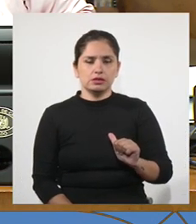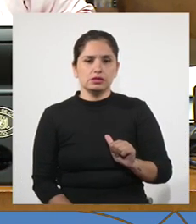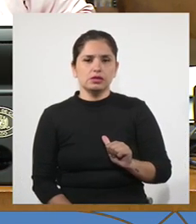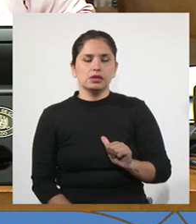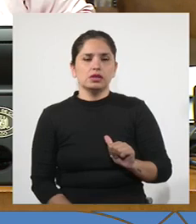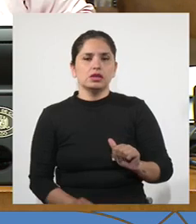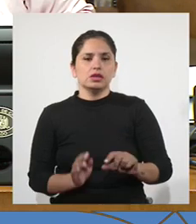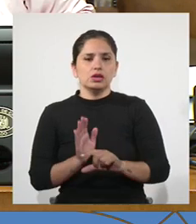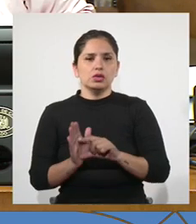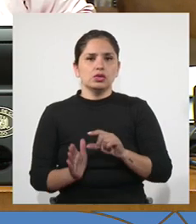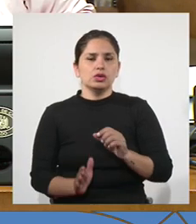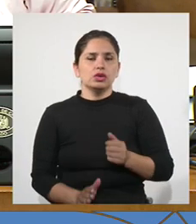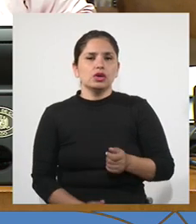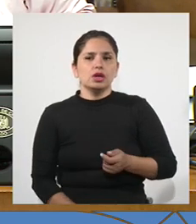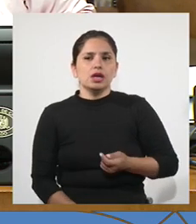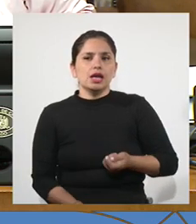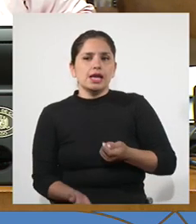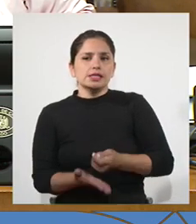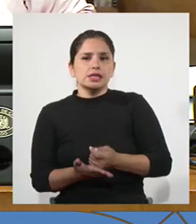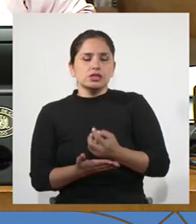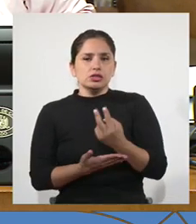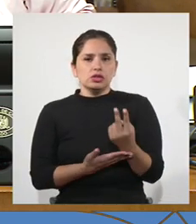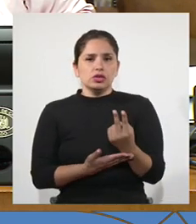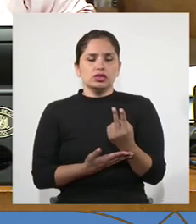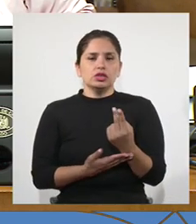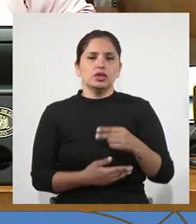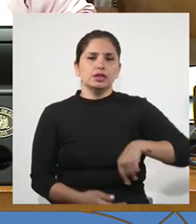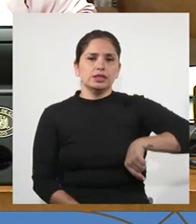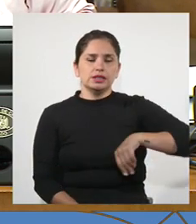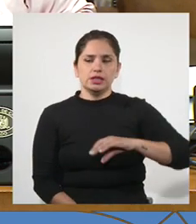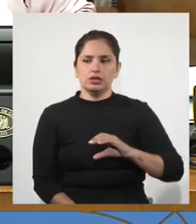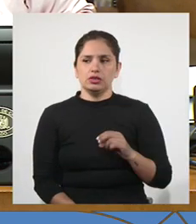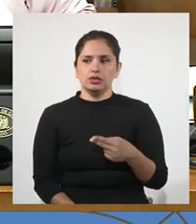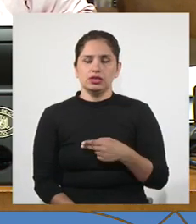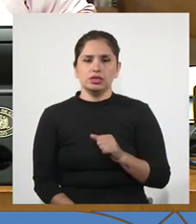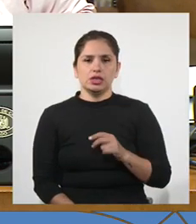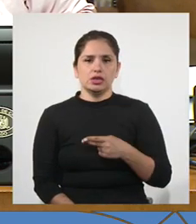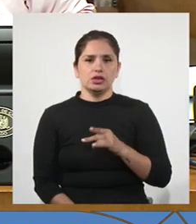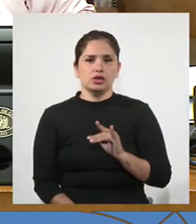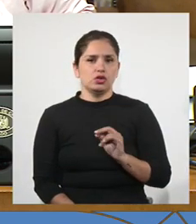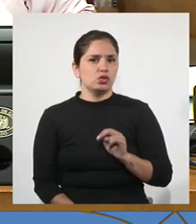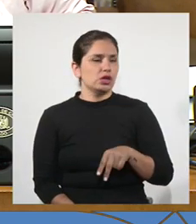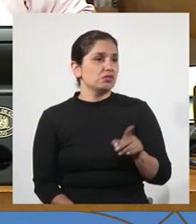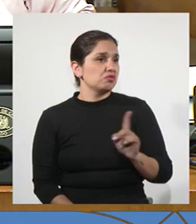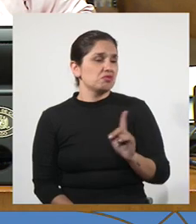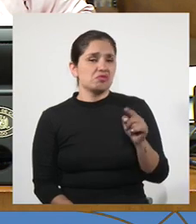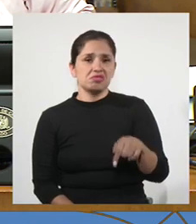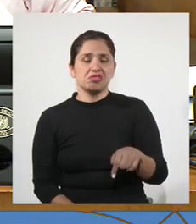2, también del senador Francisco Chaguán. No está, por lo tanto.